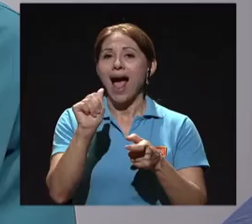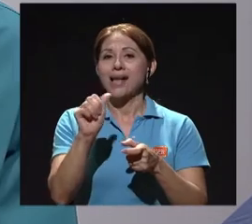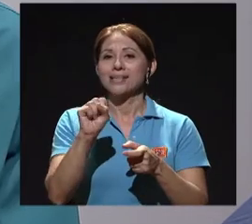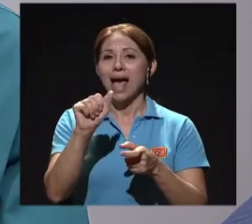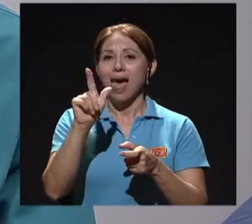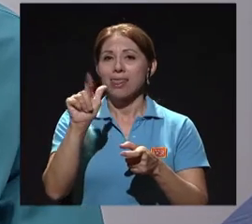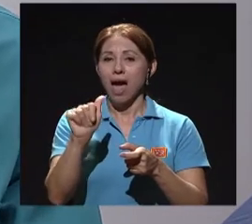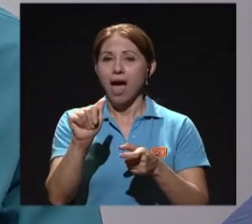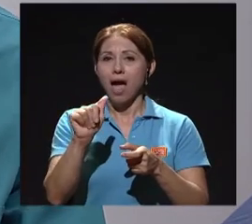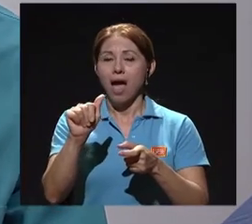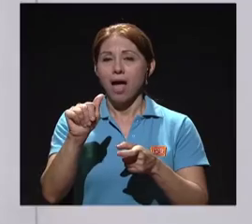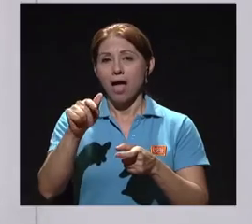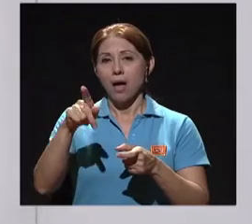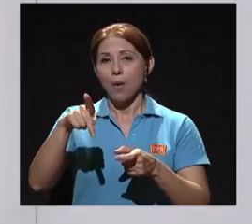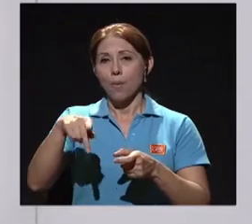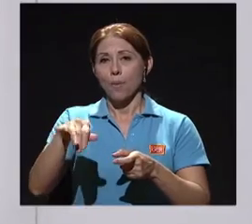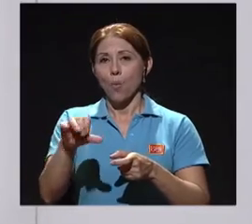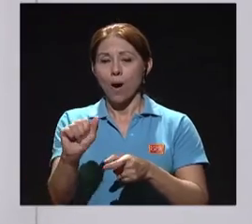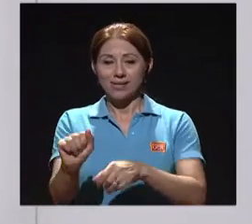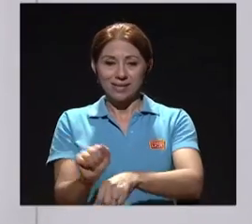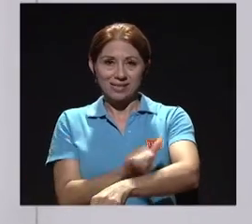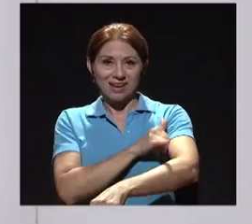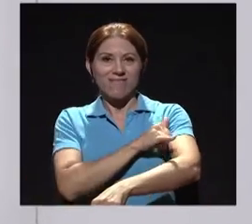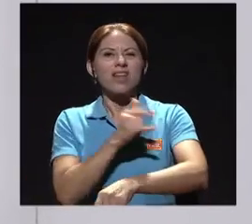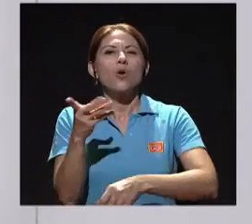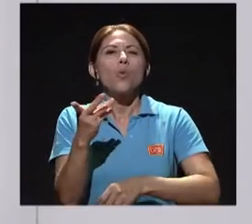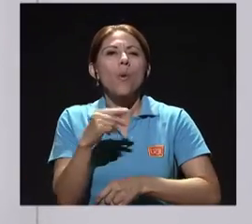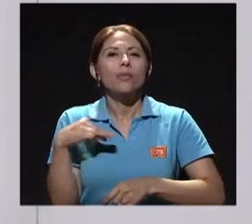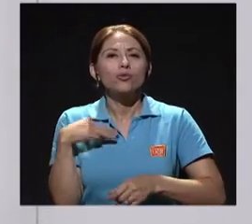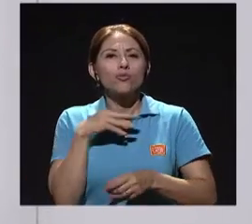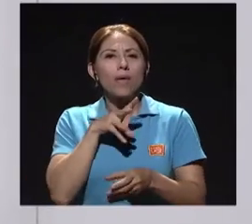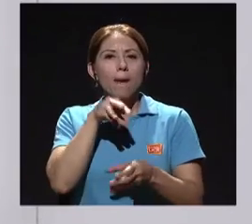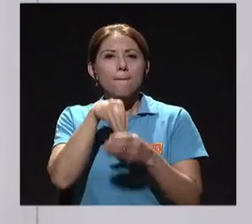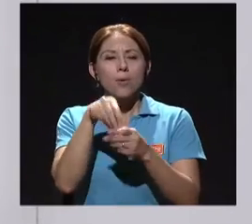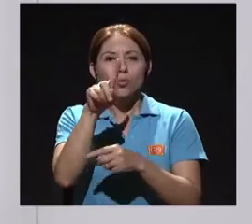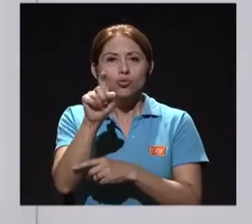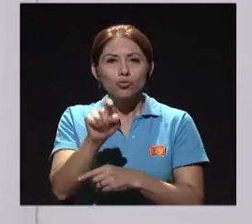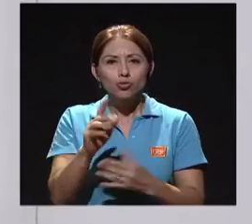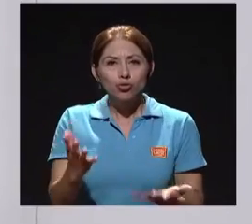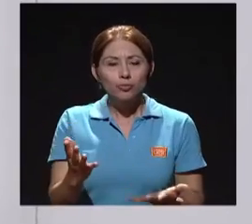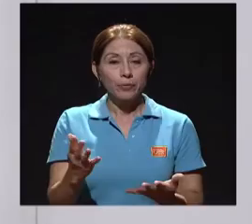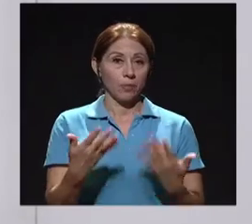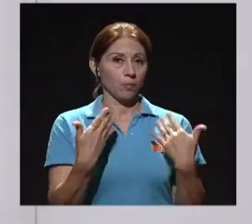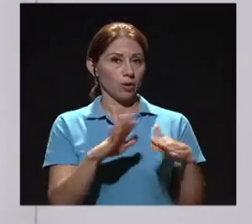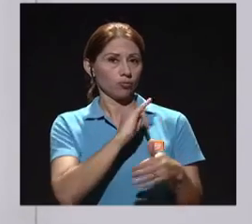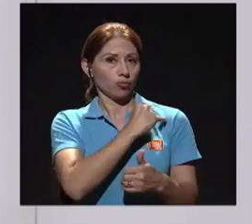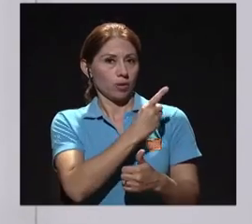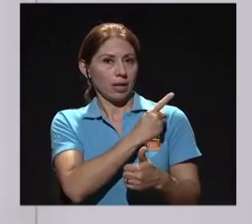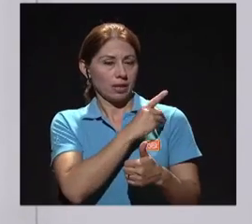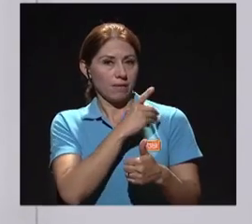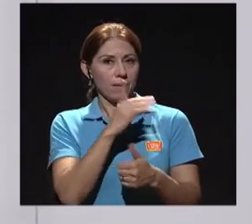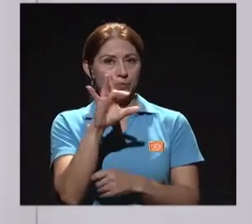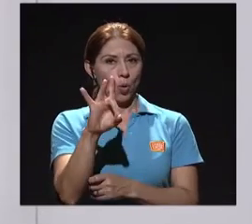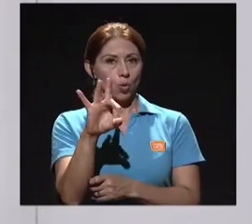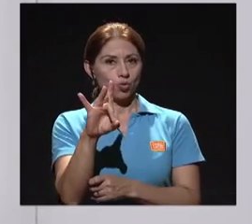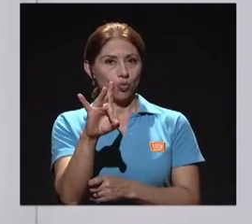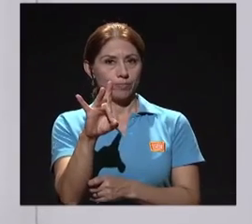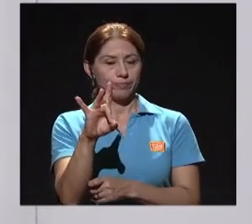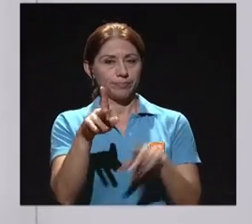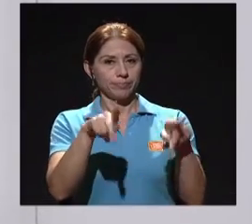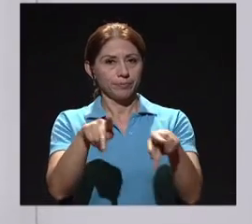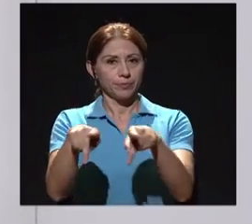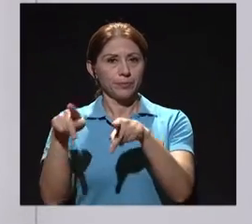franklin coméntenos después de servir propiamente la la directiva son ocho miembros